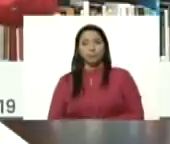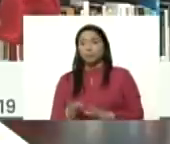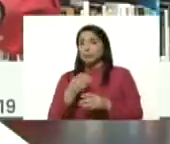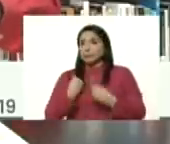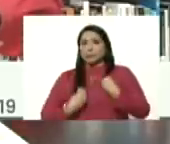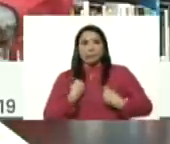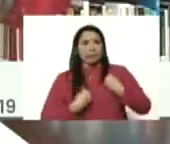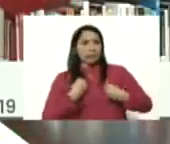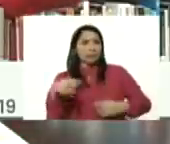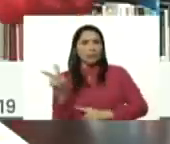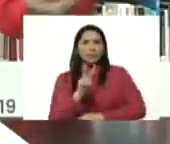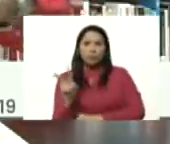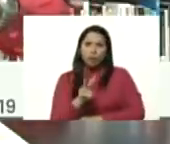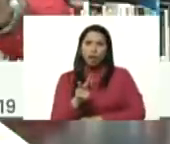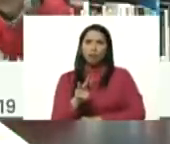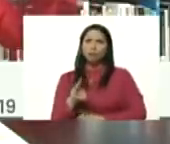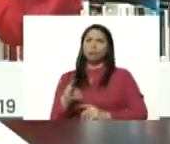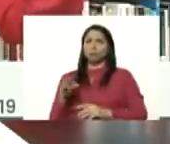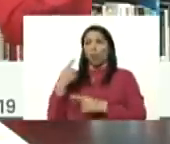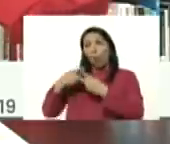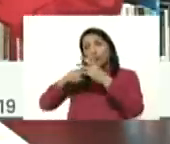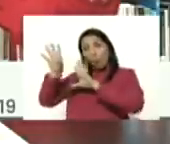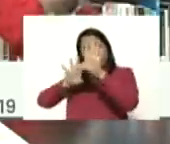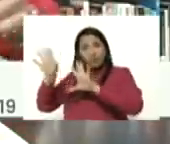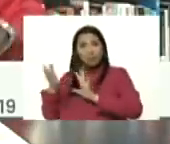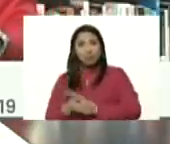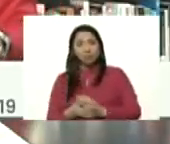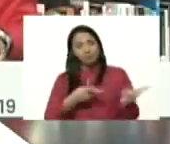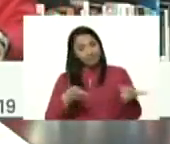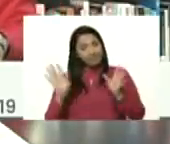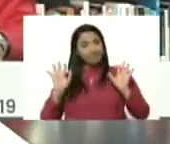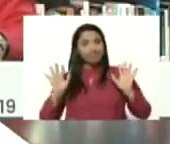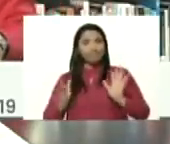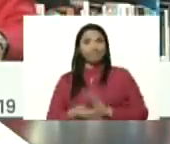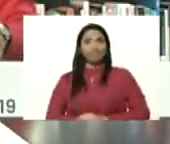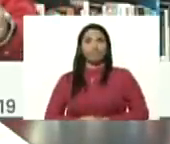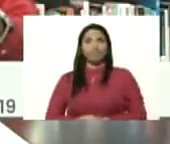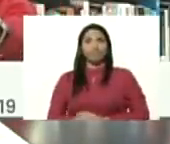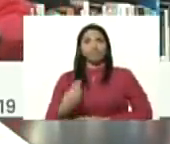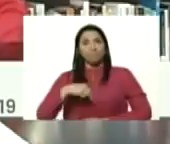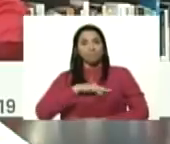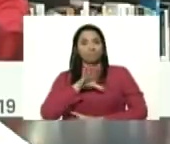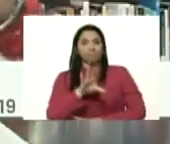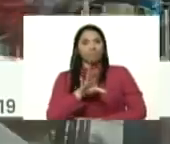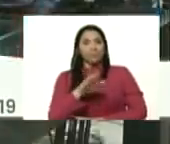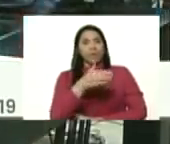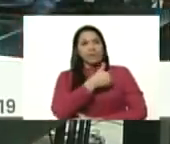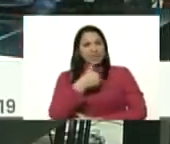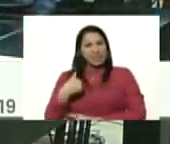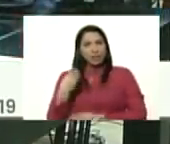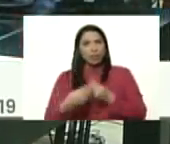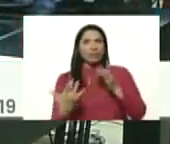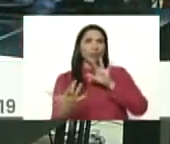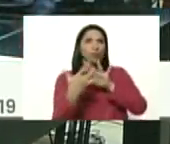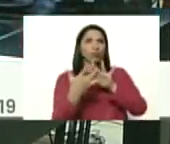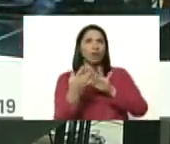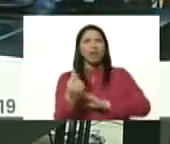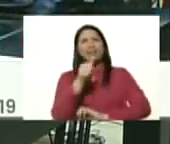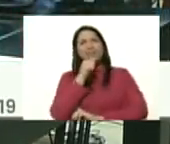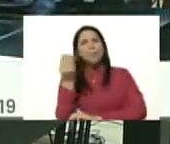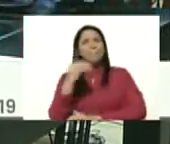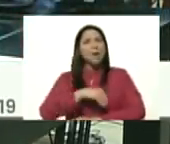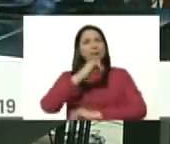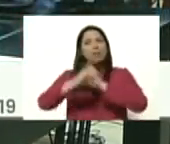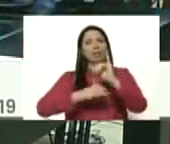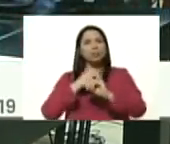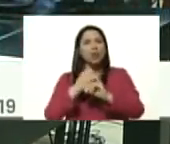Desesperados están los venezolanos y venezolanas en el exterior. Bienvenidos a nuestra patria. Bueno, yo quiero hacer un pase. ¿A quién más tenemos a nivel